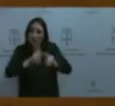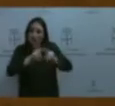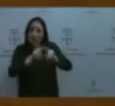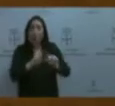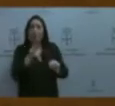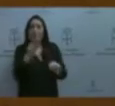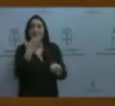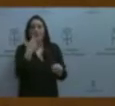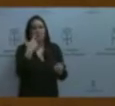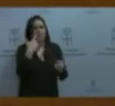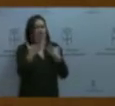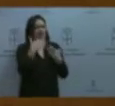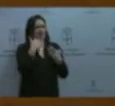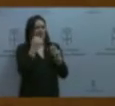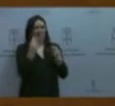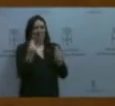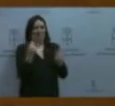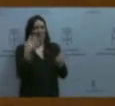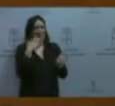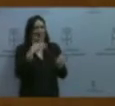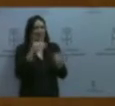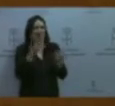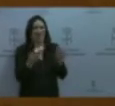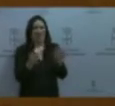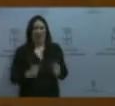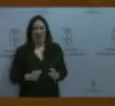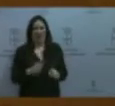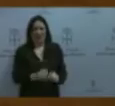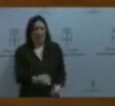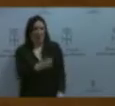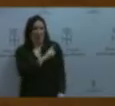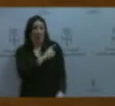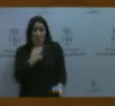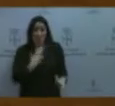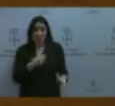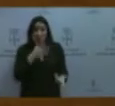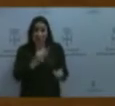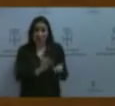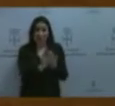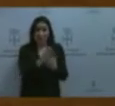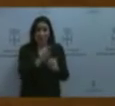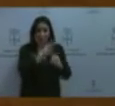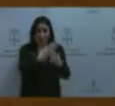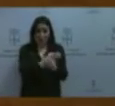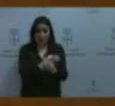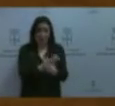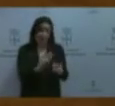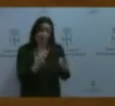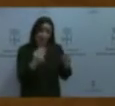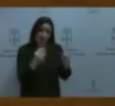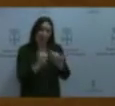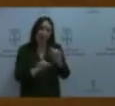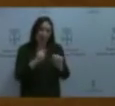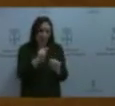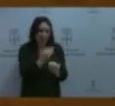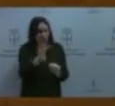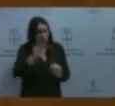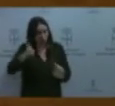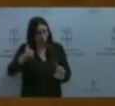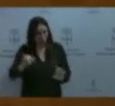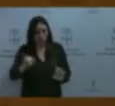se vean anomalías o desproporciones de gasto, como detectamos en este servicio de traumatología. Señoría, vaya concluyendo, sí. Dispondrá del segundo turno. Sí,